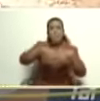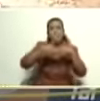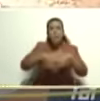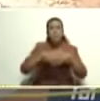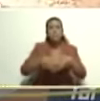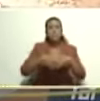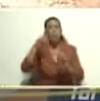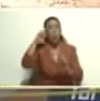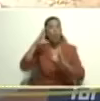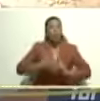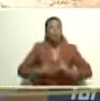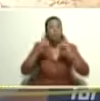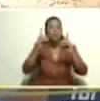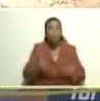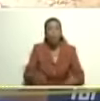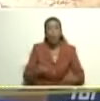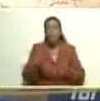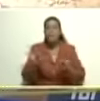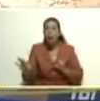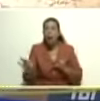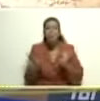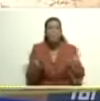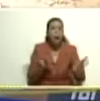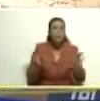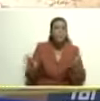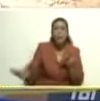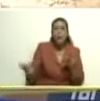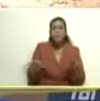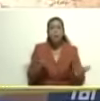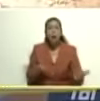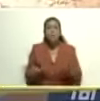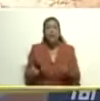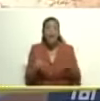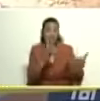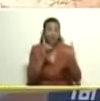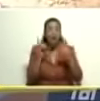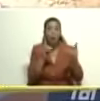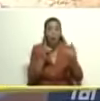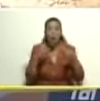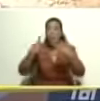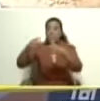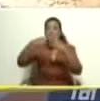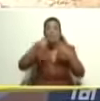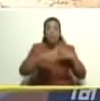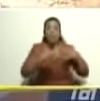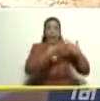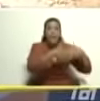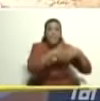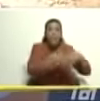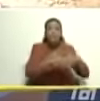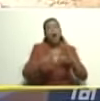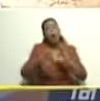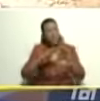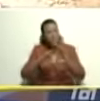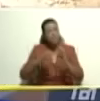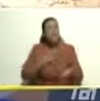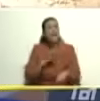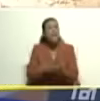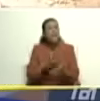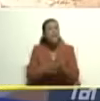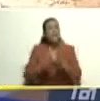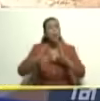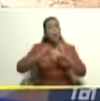de una decisión, de otra decisión, en diálogo permanente. Como se dice, conversadito todo es